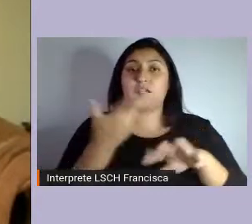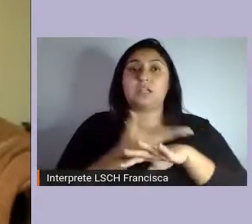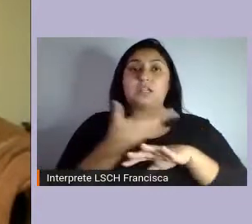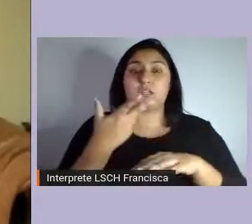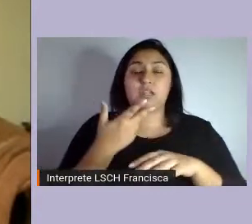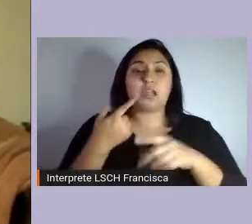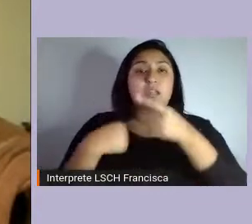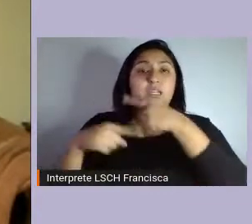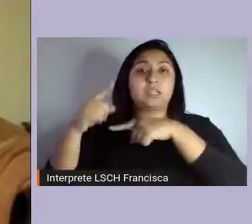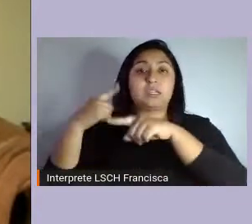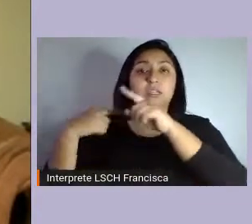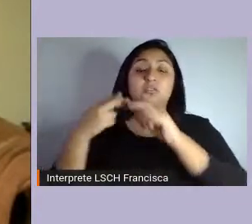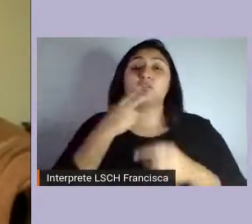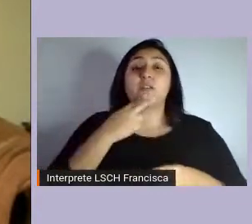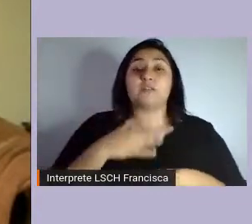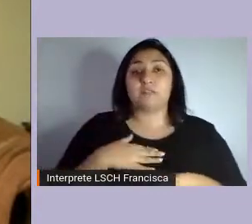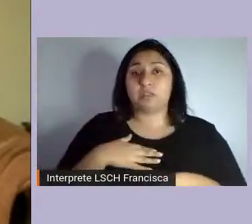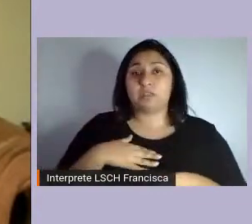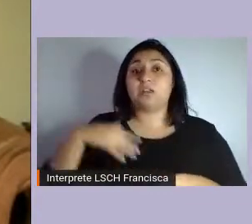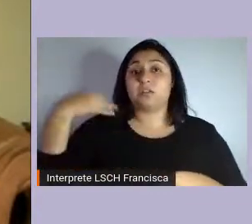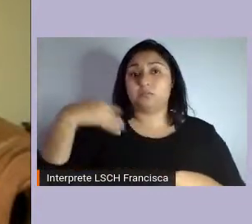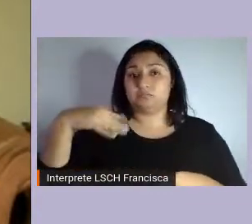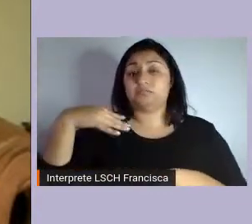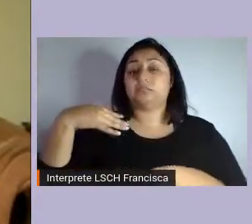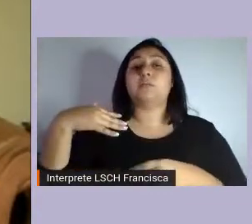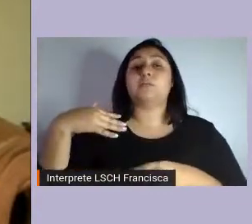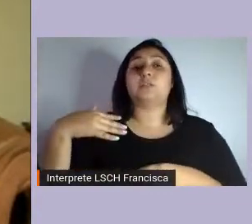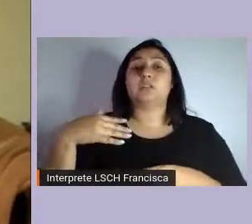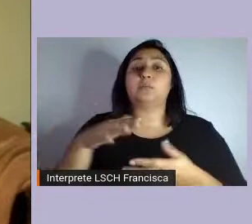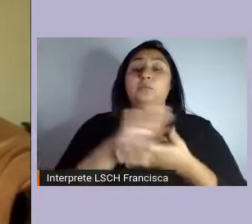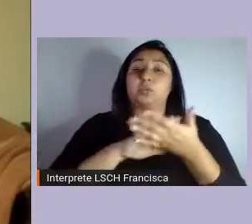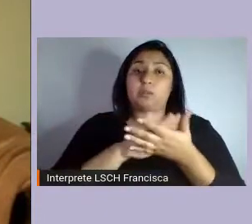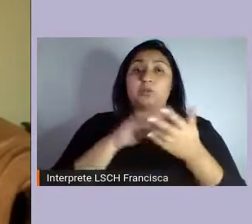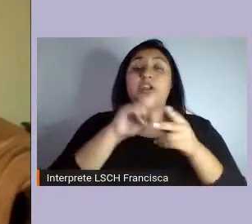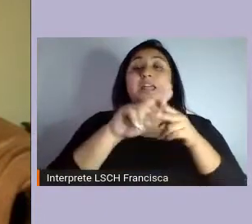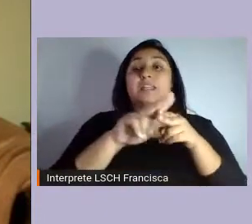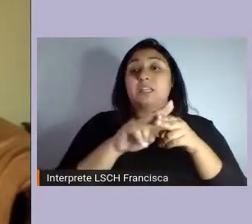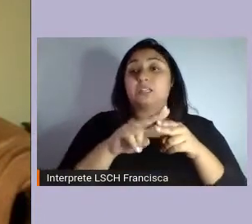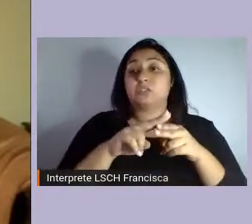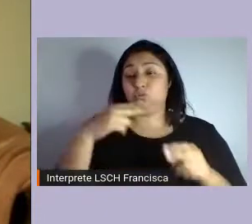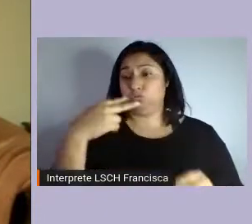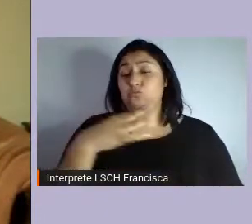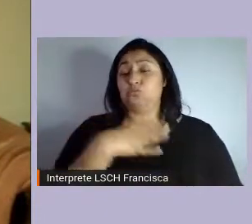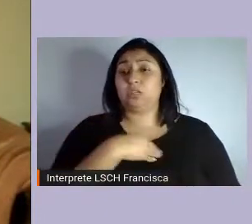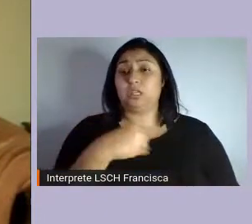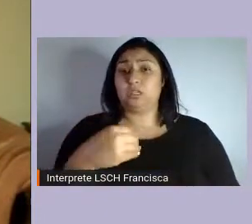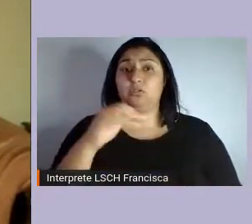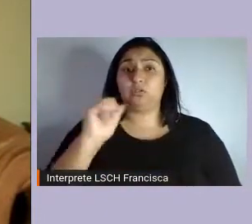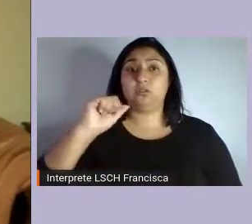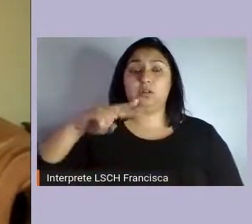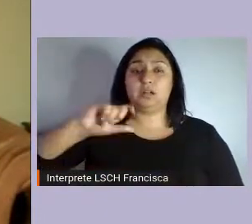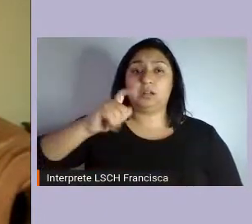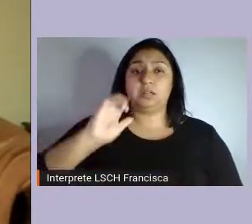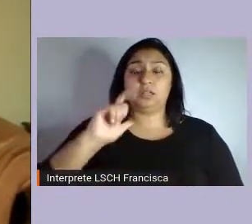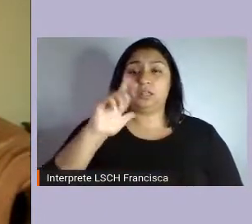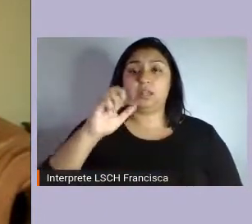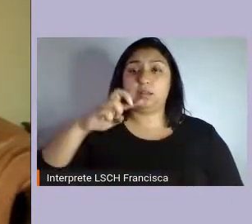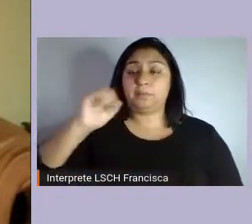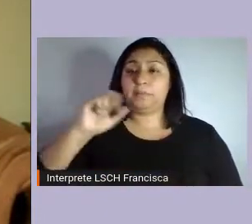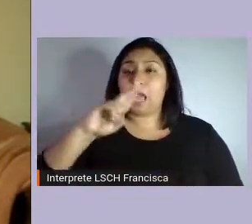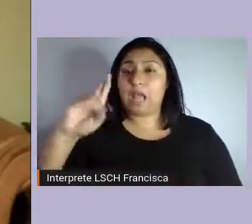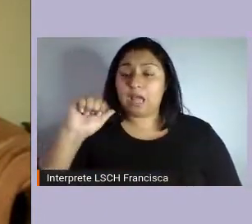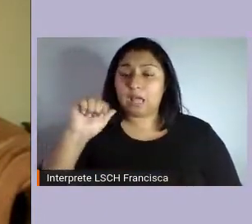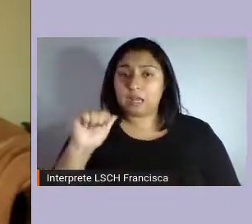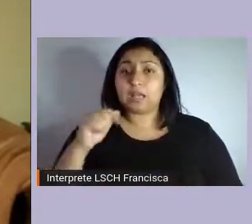como la que hizo, por ejemplo, Ángel Parra, su hijo, que más descanse, a quien conocí, tuve